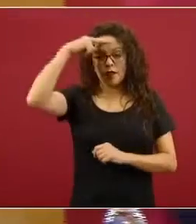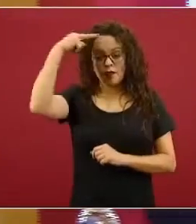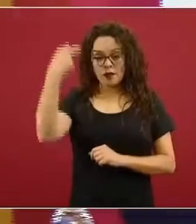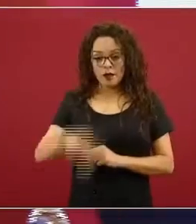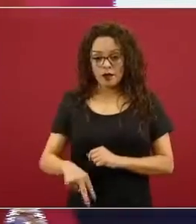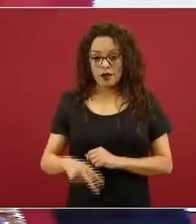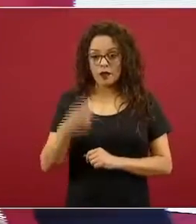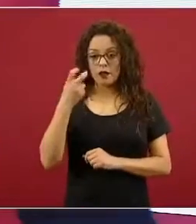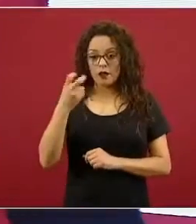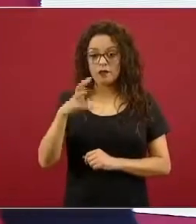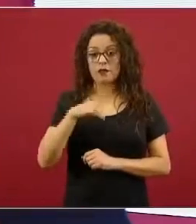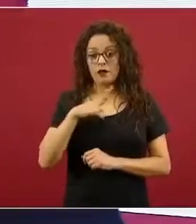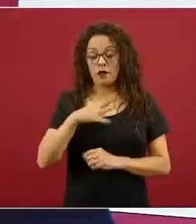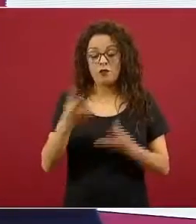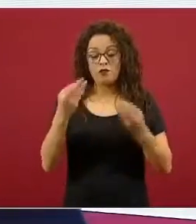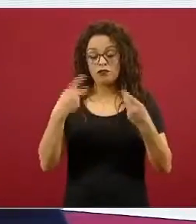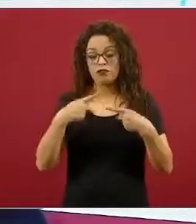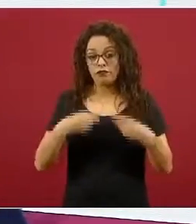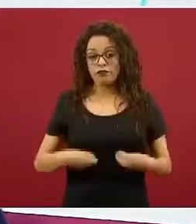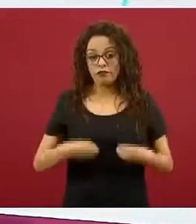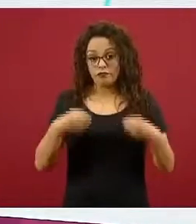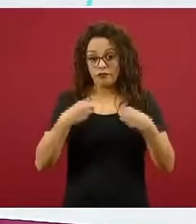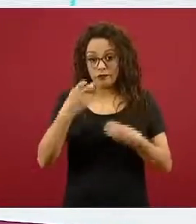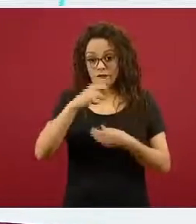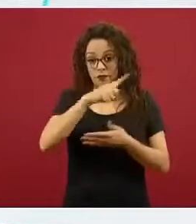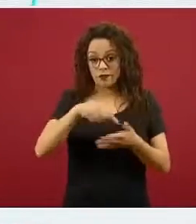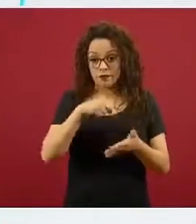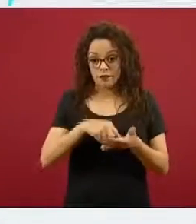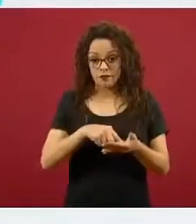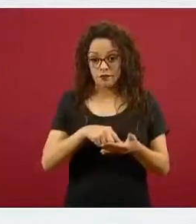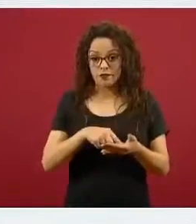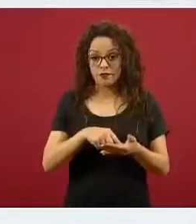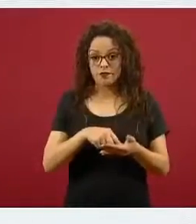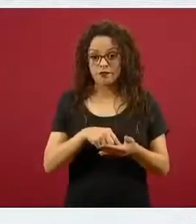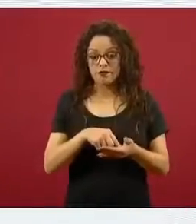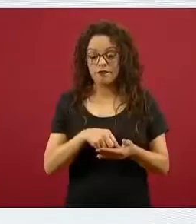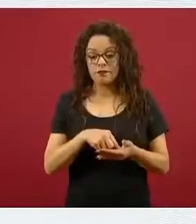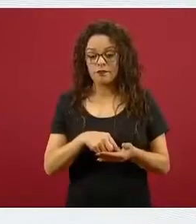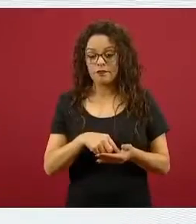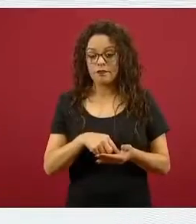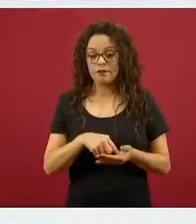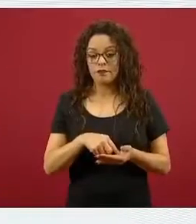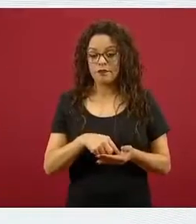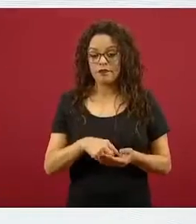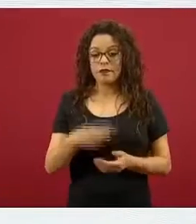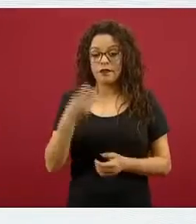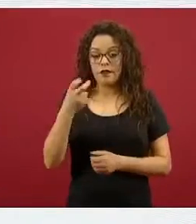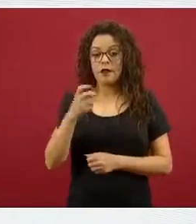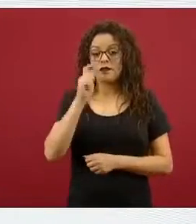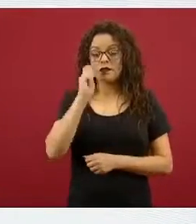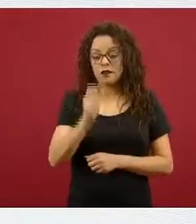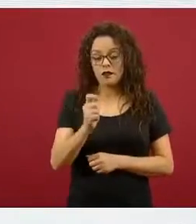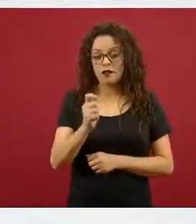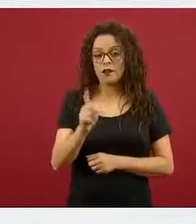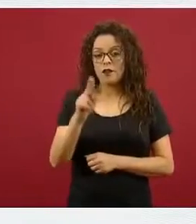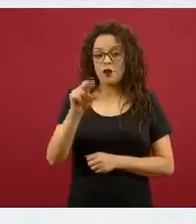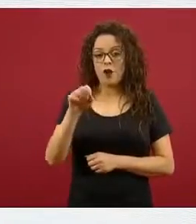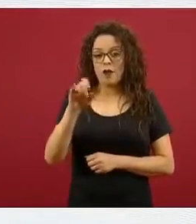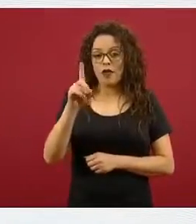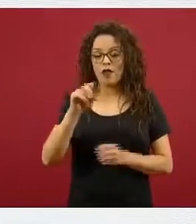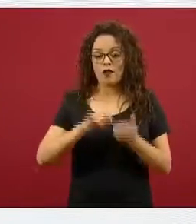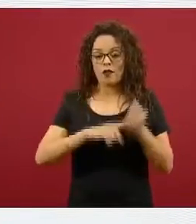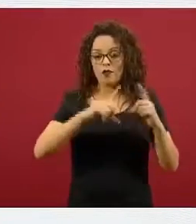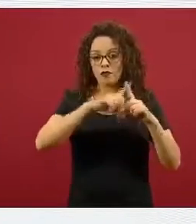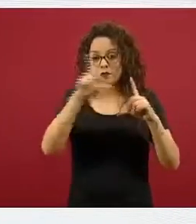también es de los estados con una población muy grande que contribuye mucho a la visión, al promedio nacional que vemos en la